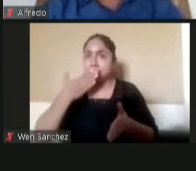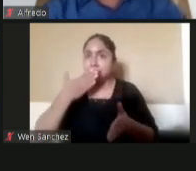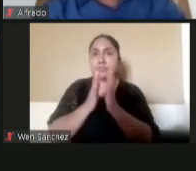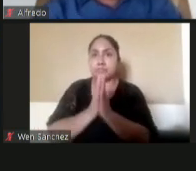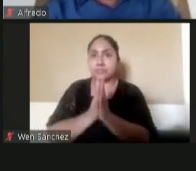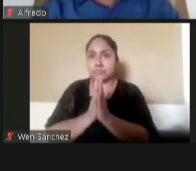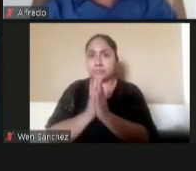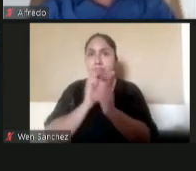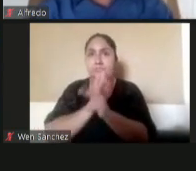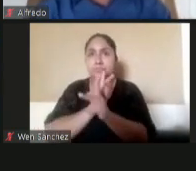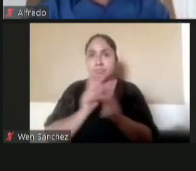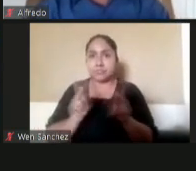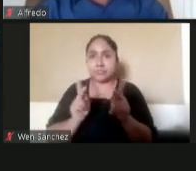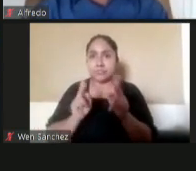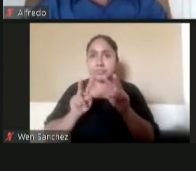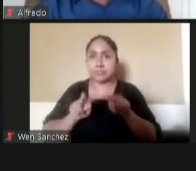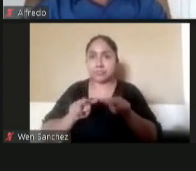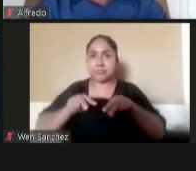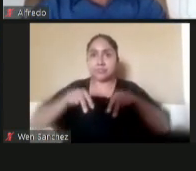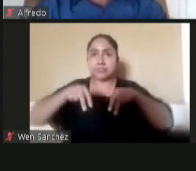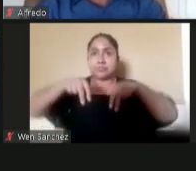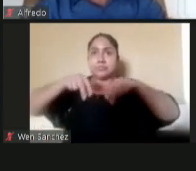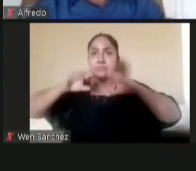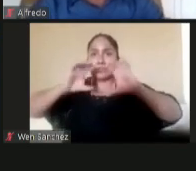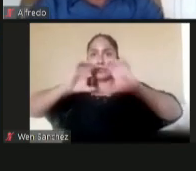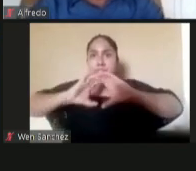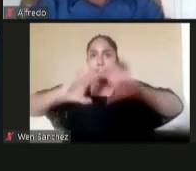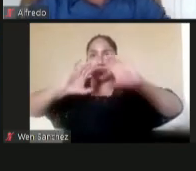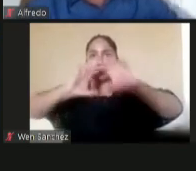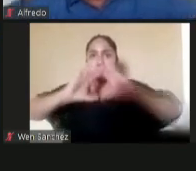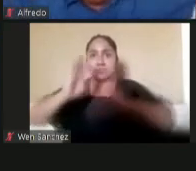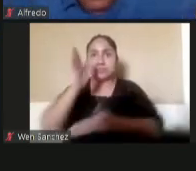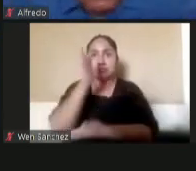todas ponernos de pie para entonar nuestro himno nacional.